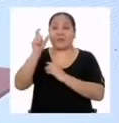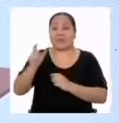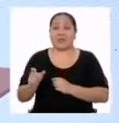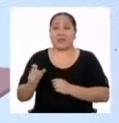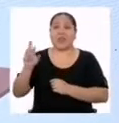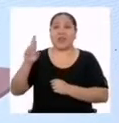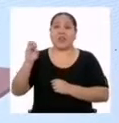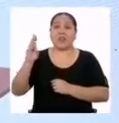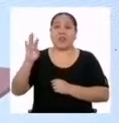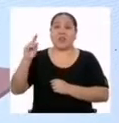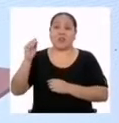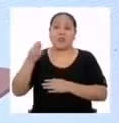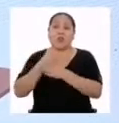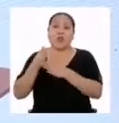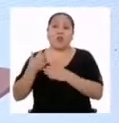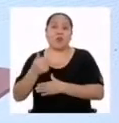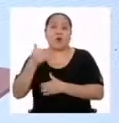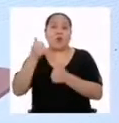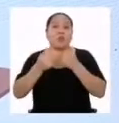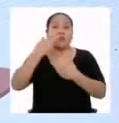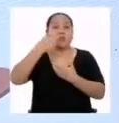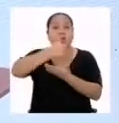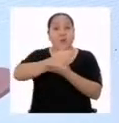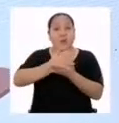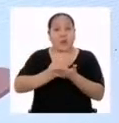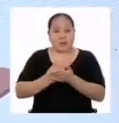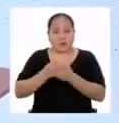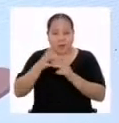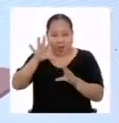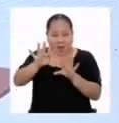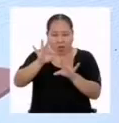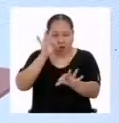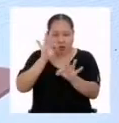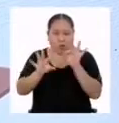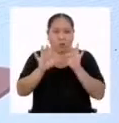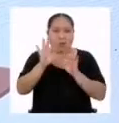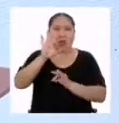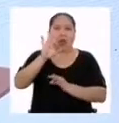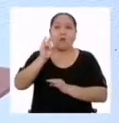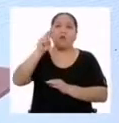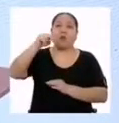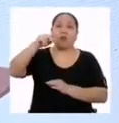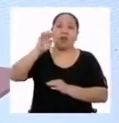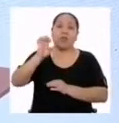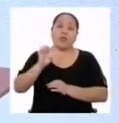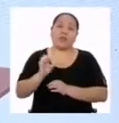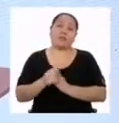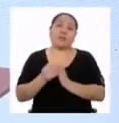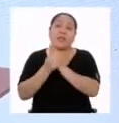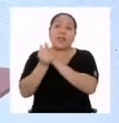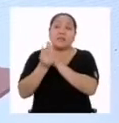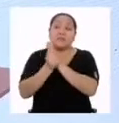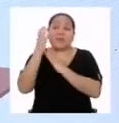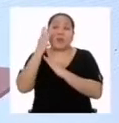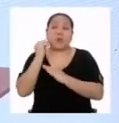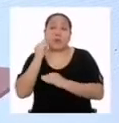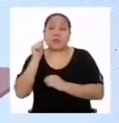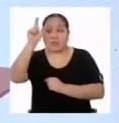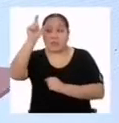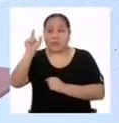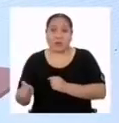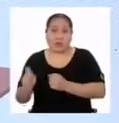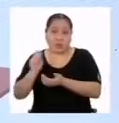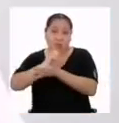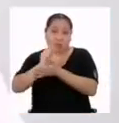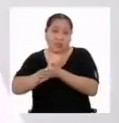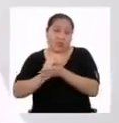con nosotros qué criterios debemos seguir para identificar una fuente confiable, como el grado de experiencia y especialización de su autora